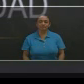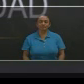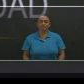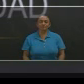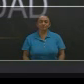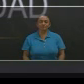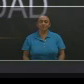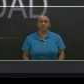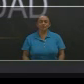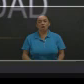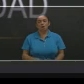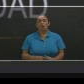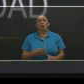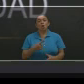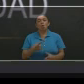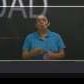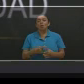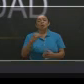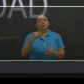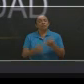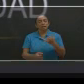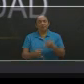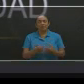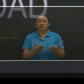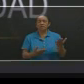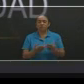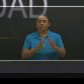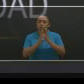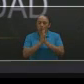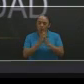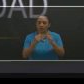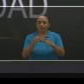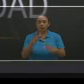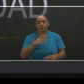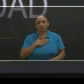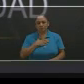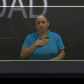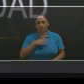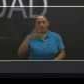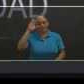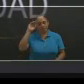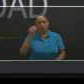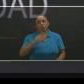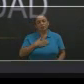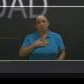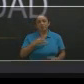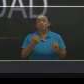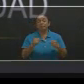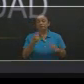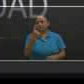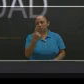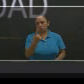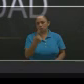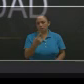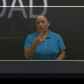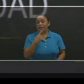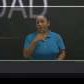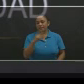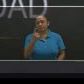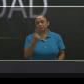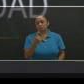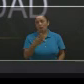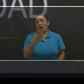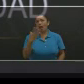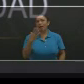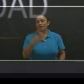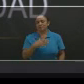Ya cuando termine el servicio usted ora por mí, y porque a mí me hacen una y dice uno, ay